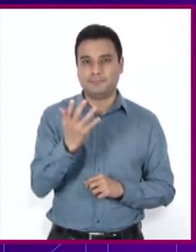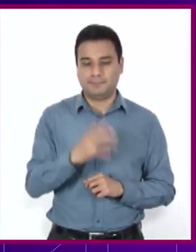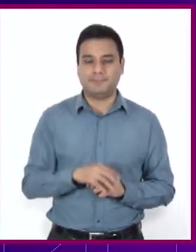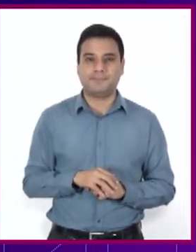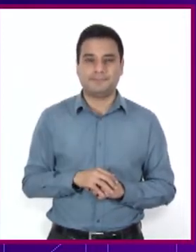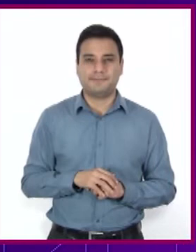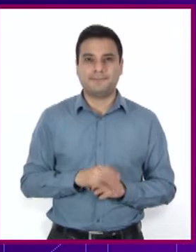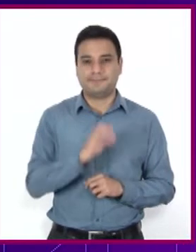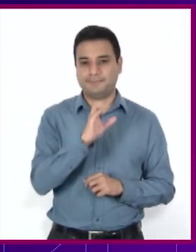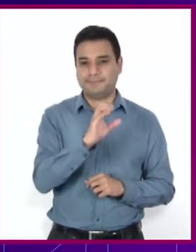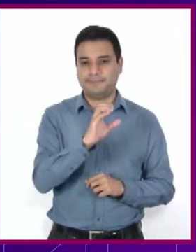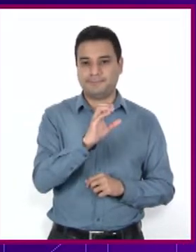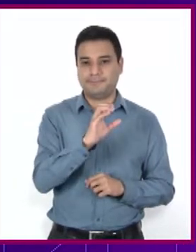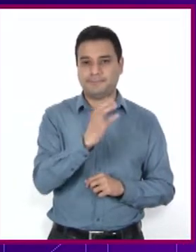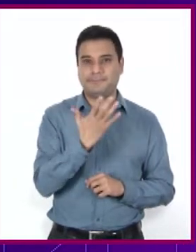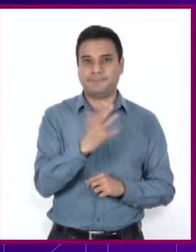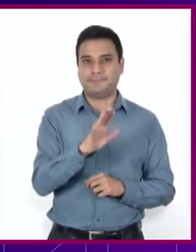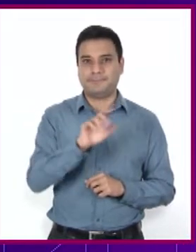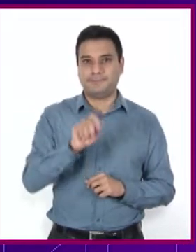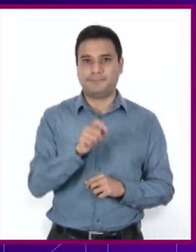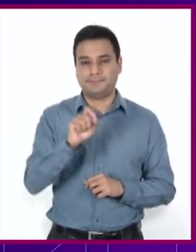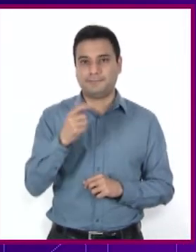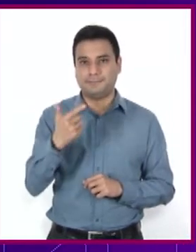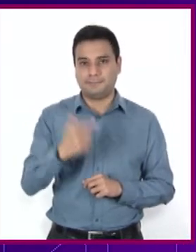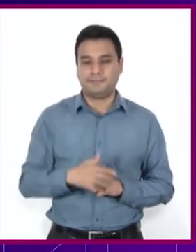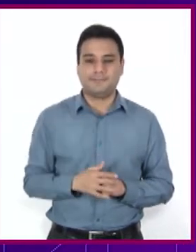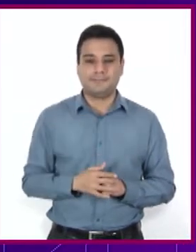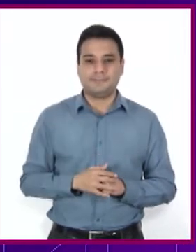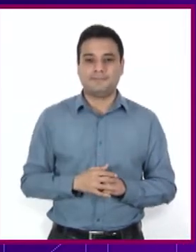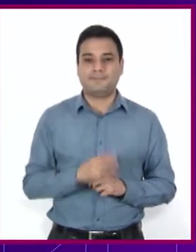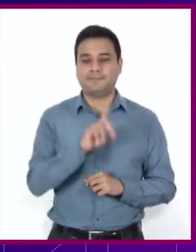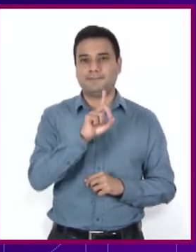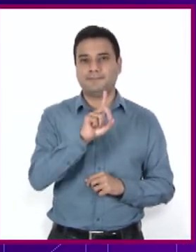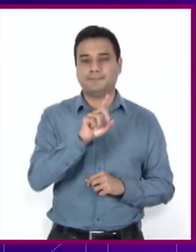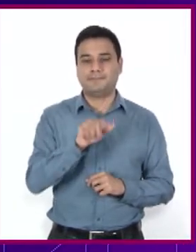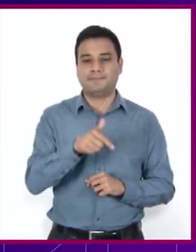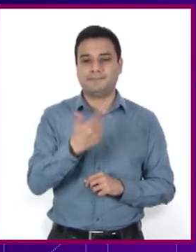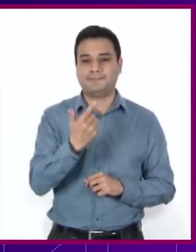5,13.5, punto C, 10,27, punto D,